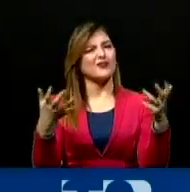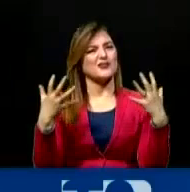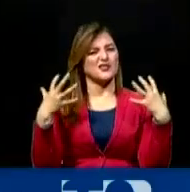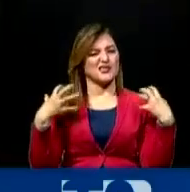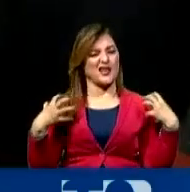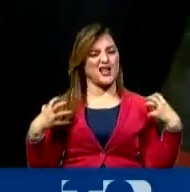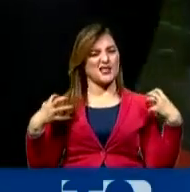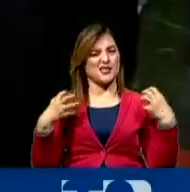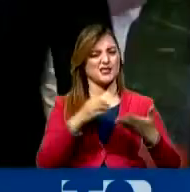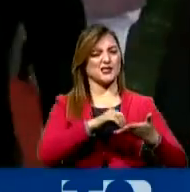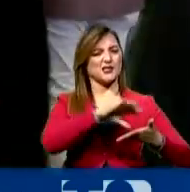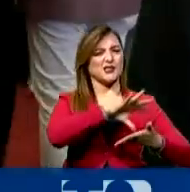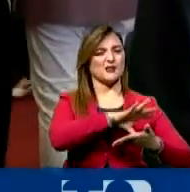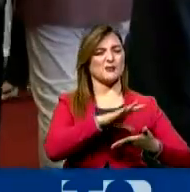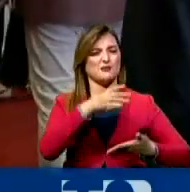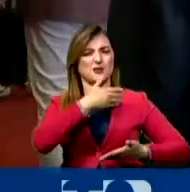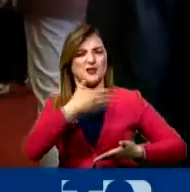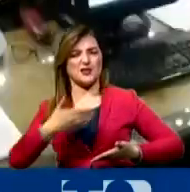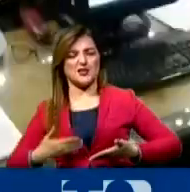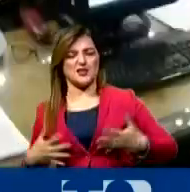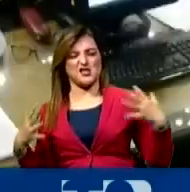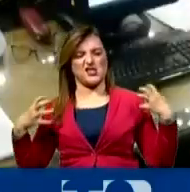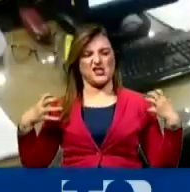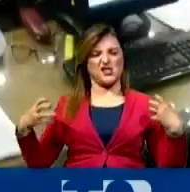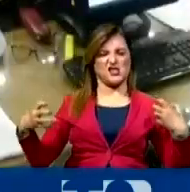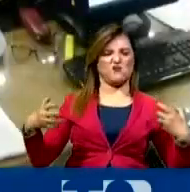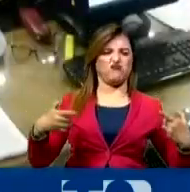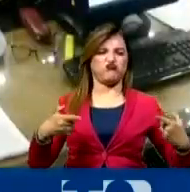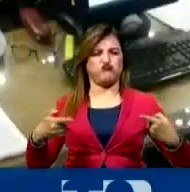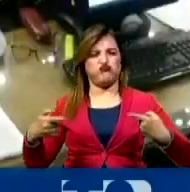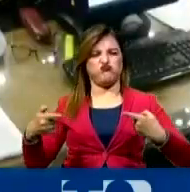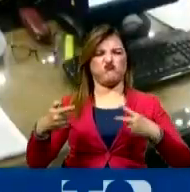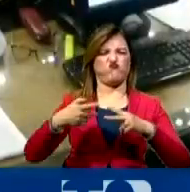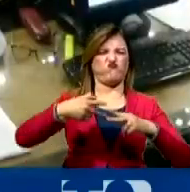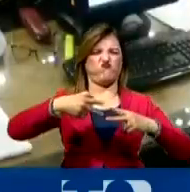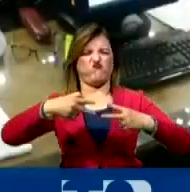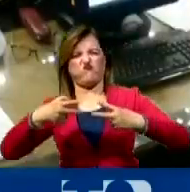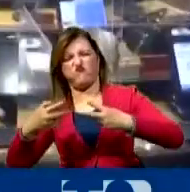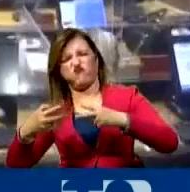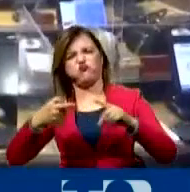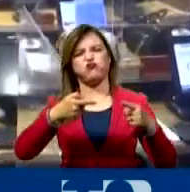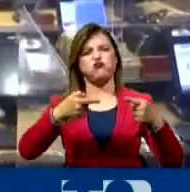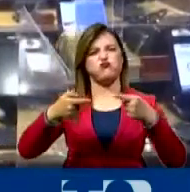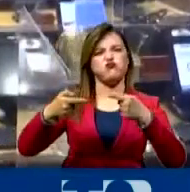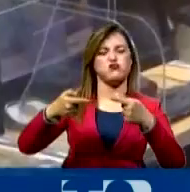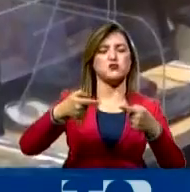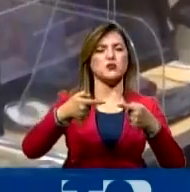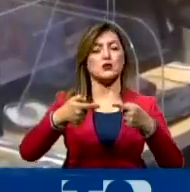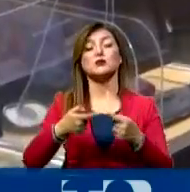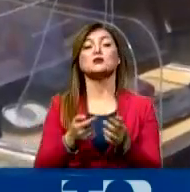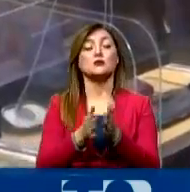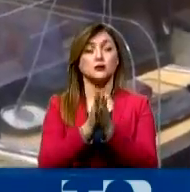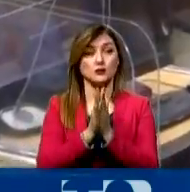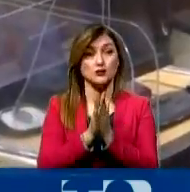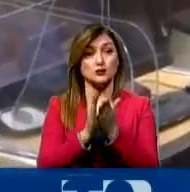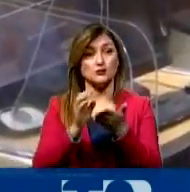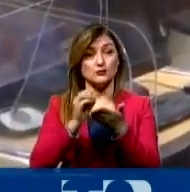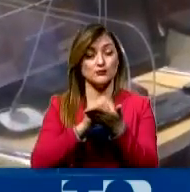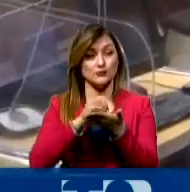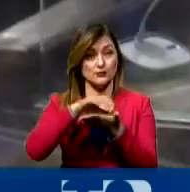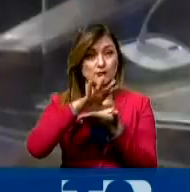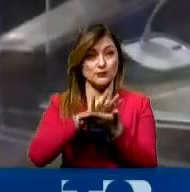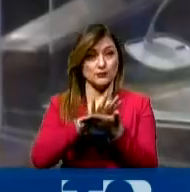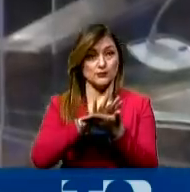conflictiva, beligerante entre el Ejecutivo y el Parlamento, insisten en la aplicación de la muerte